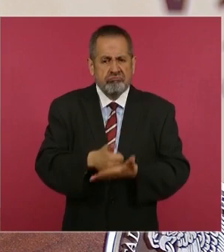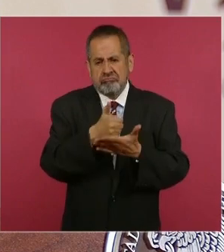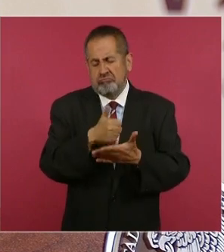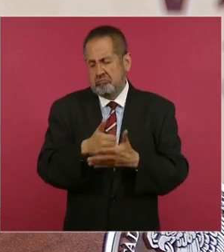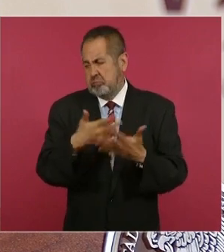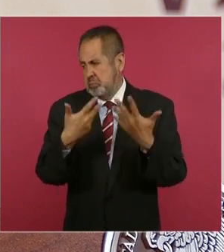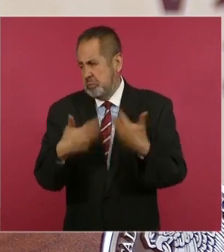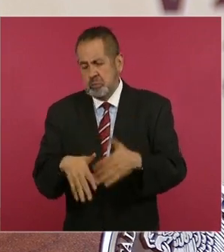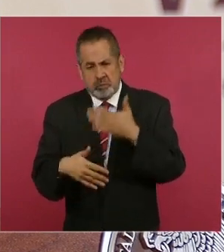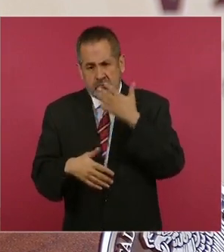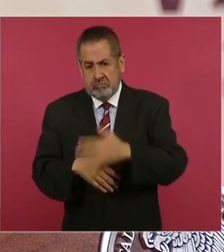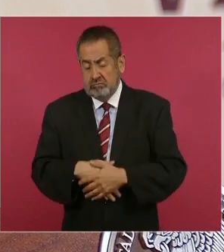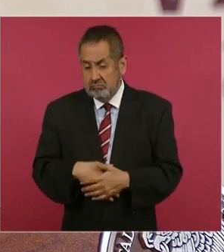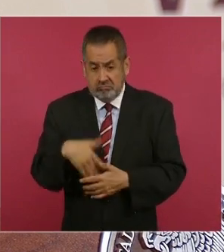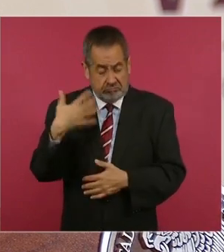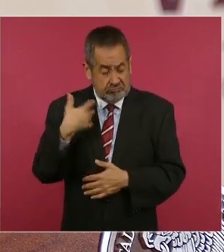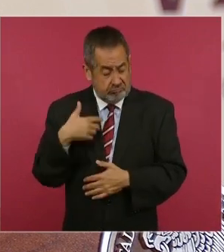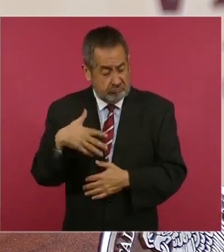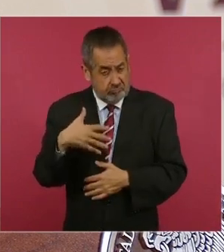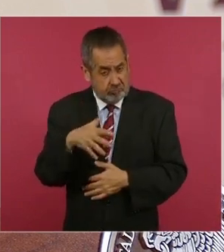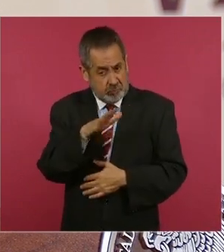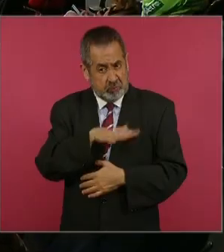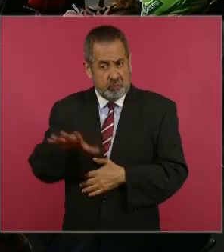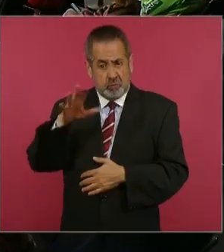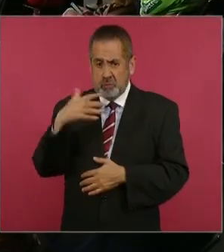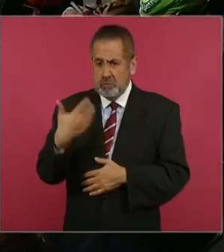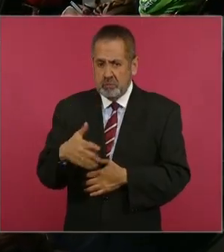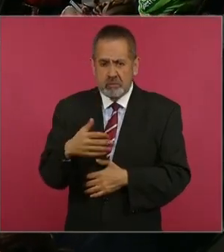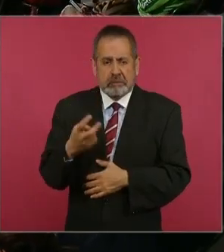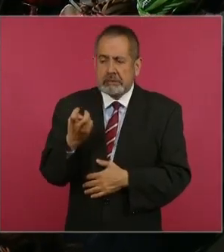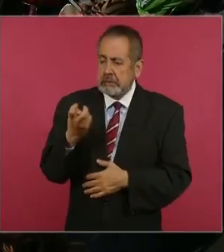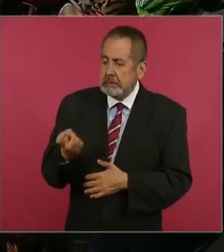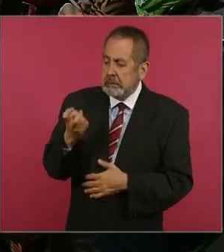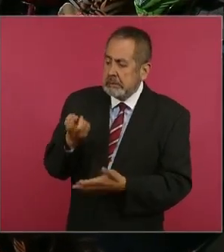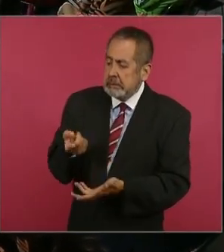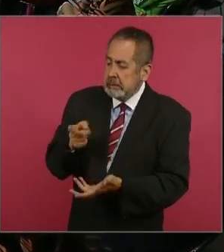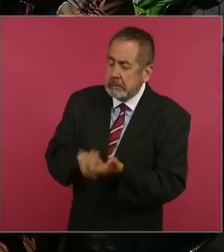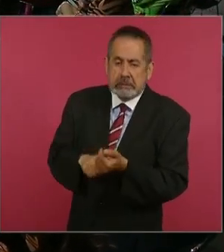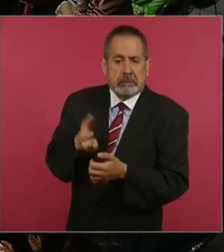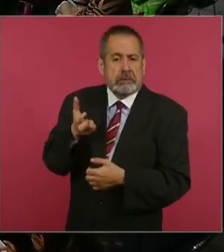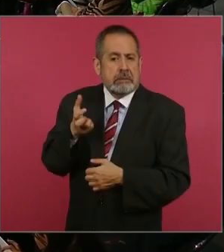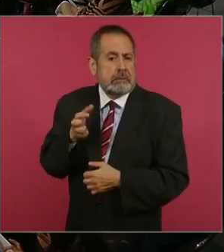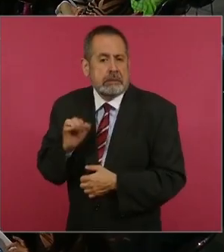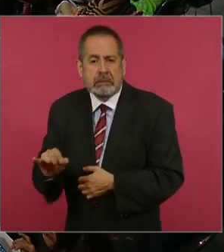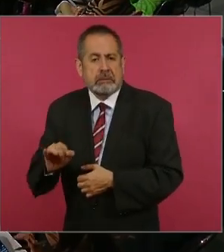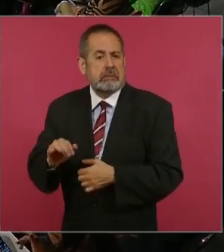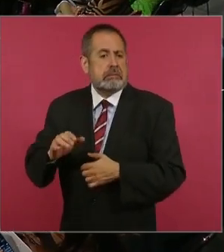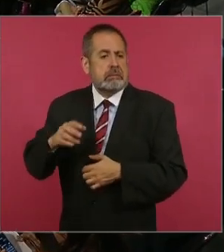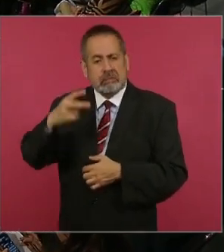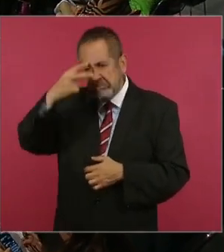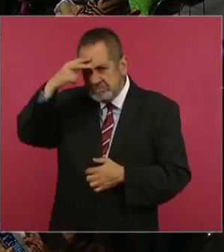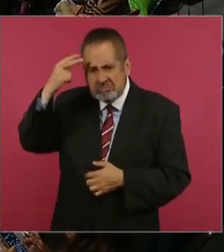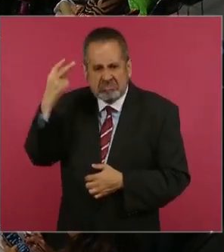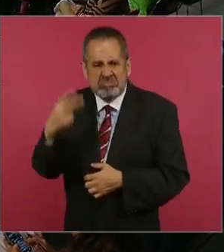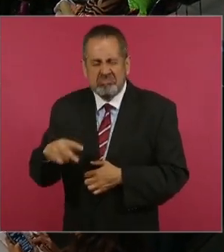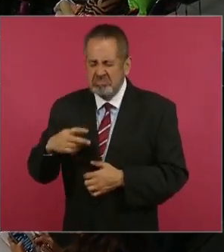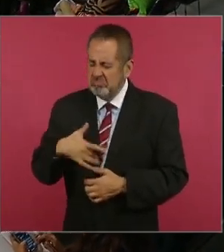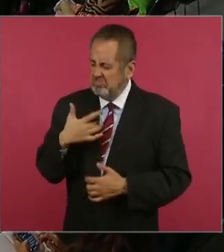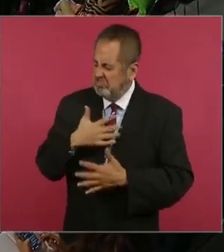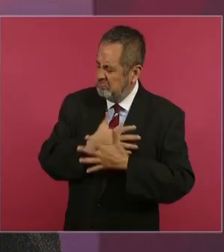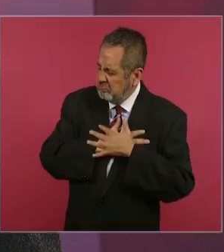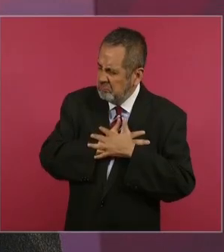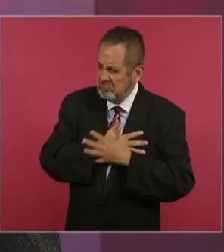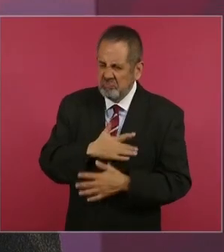ayudando es un fenómeno y es parte de lo amoroso que es el pueblo de